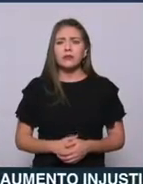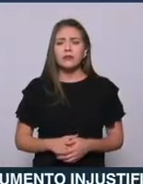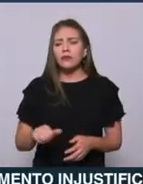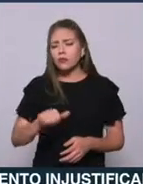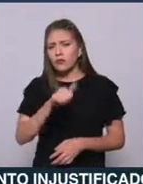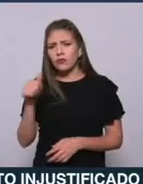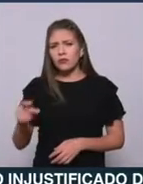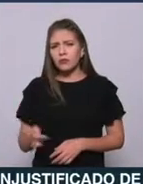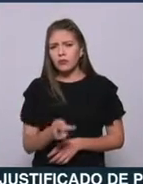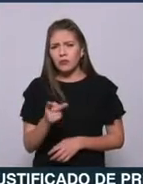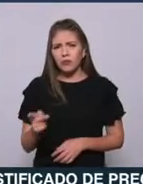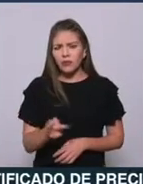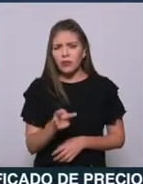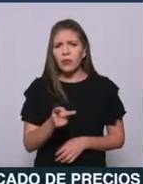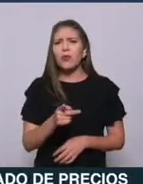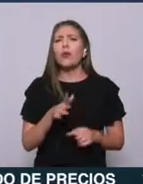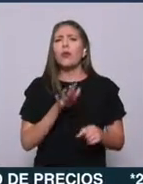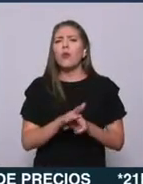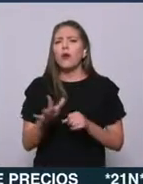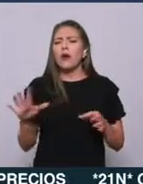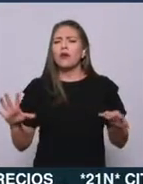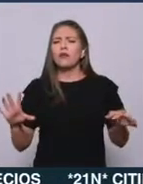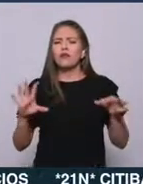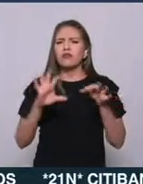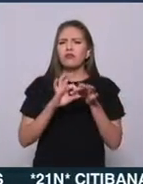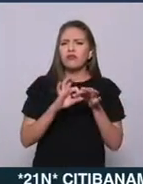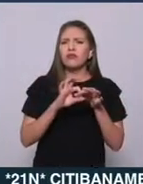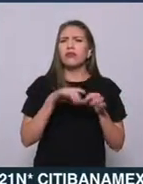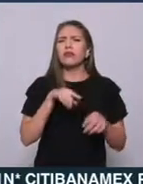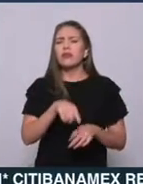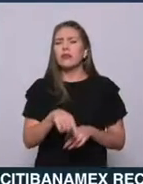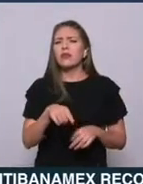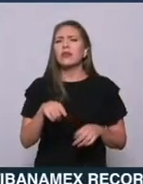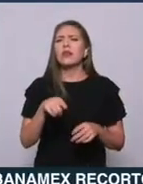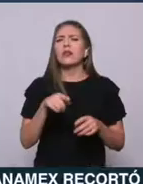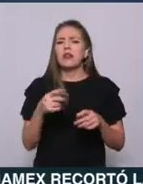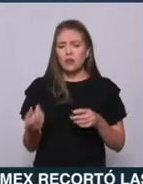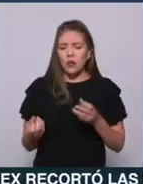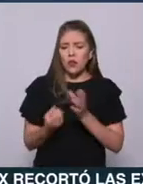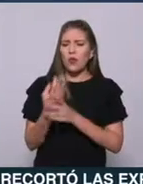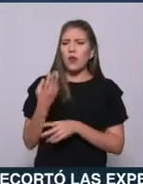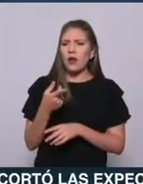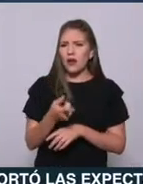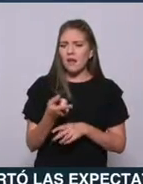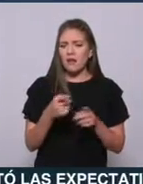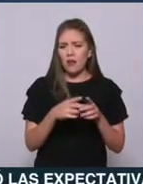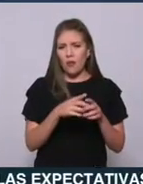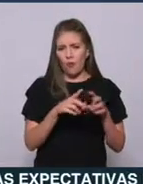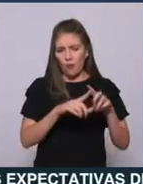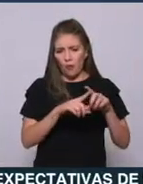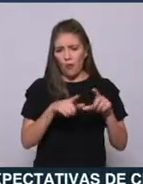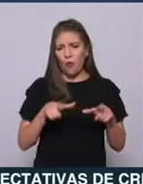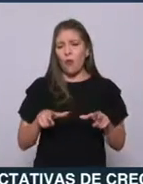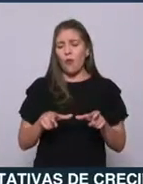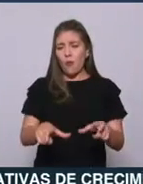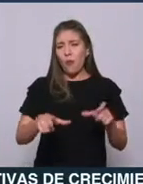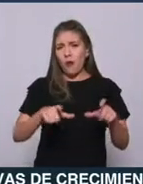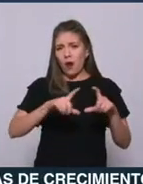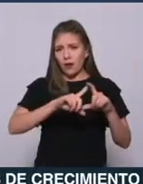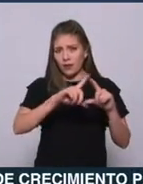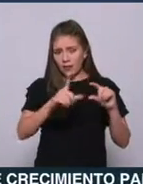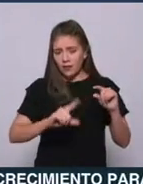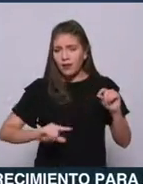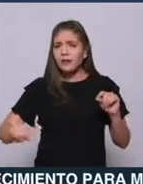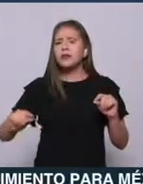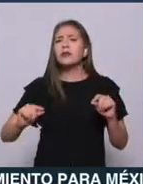existe entre el desarrollo, la implementación de la Guardia Nacional y lo que podemos considerar